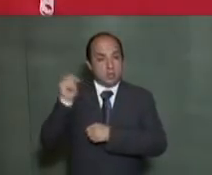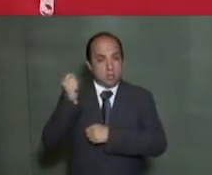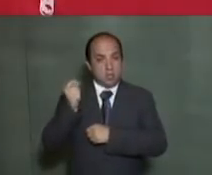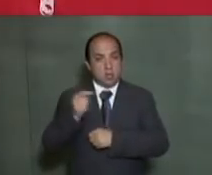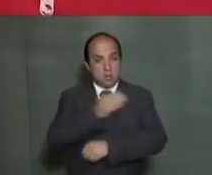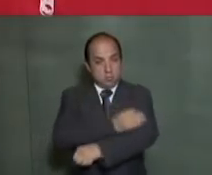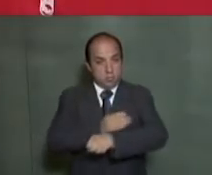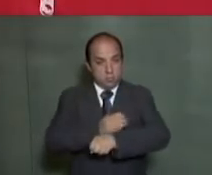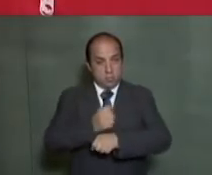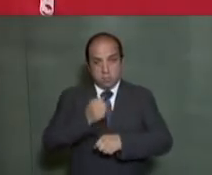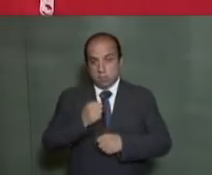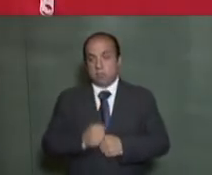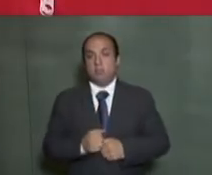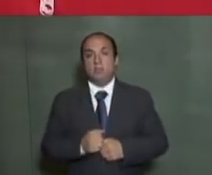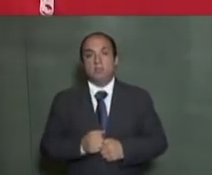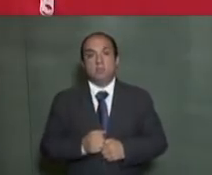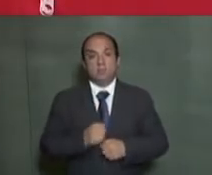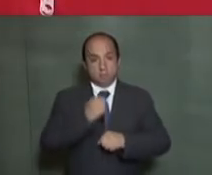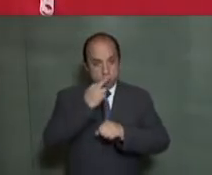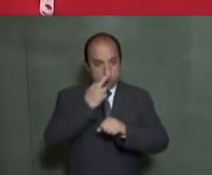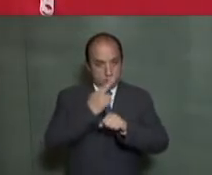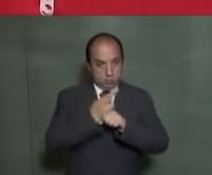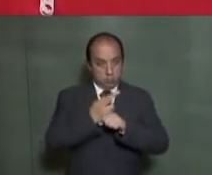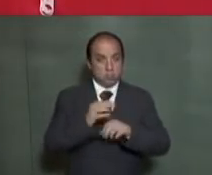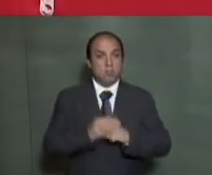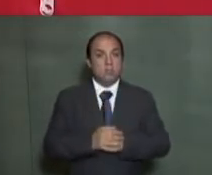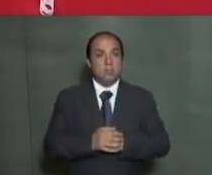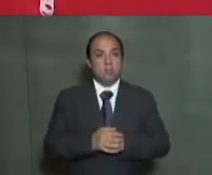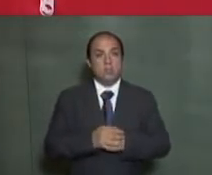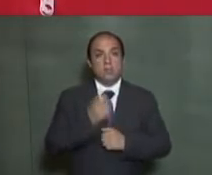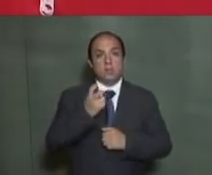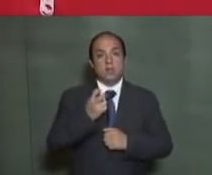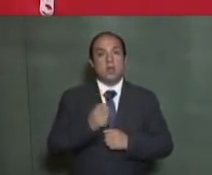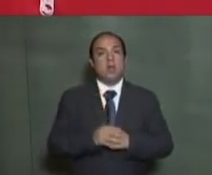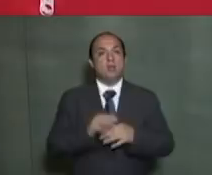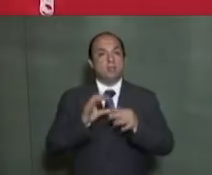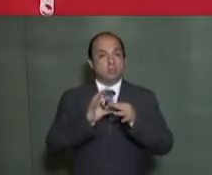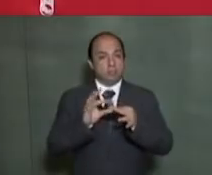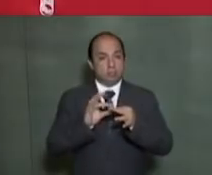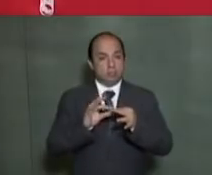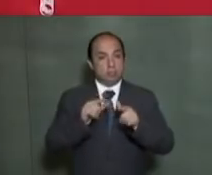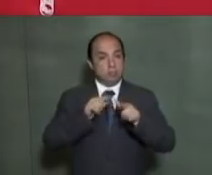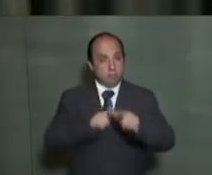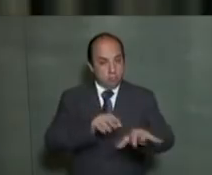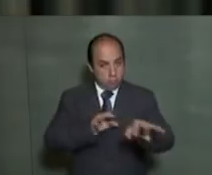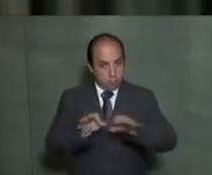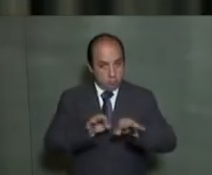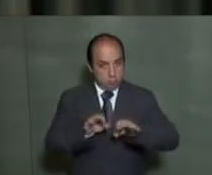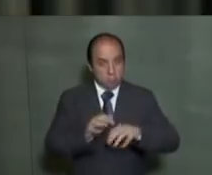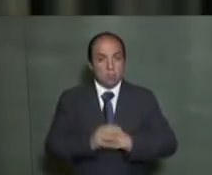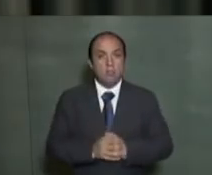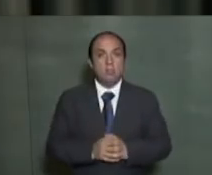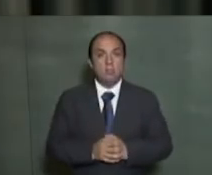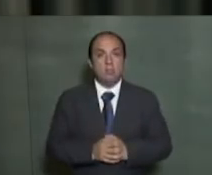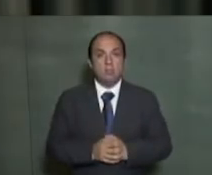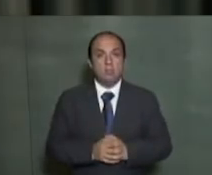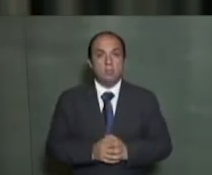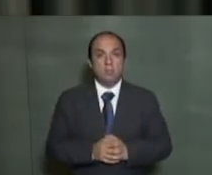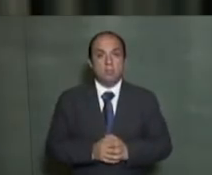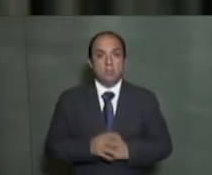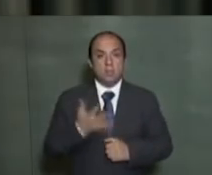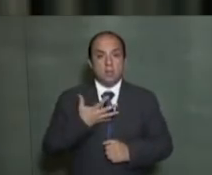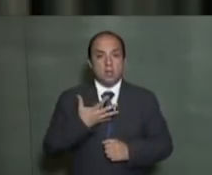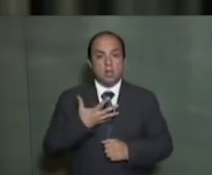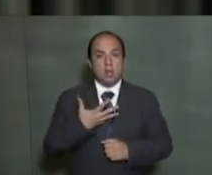Secretario, Renato, estas son nuestras observaciones y seguiremos trabajando para que se vean reflejadas